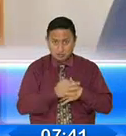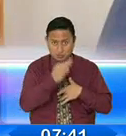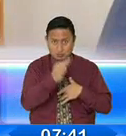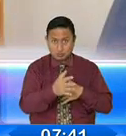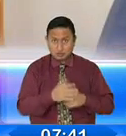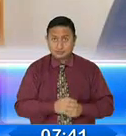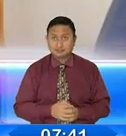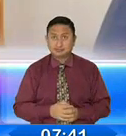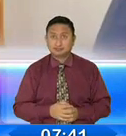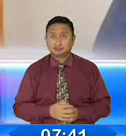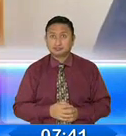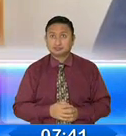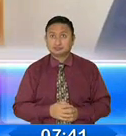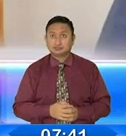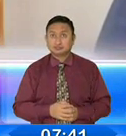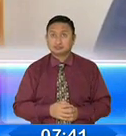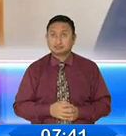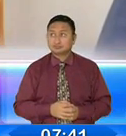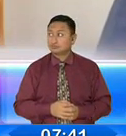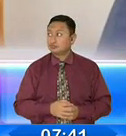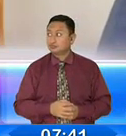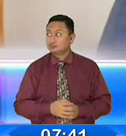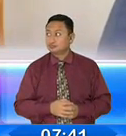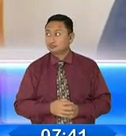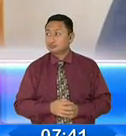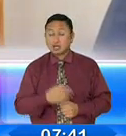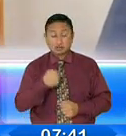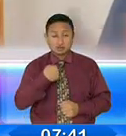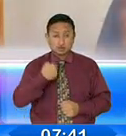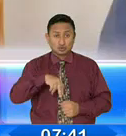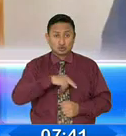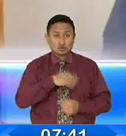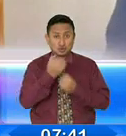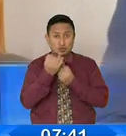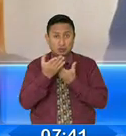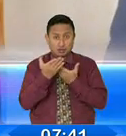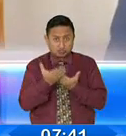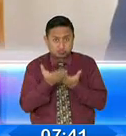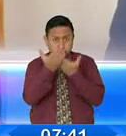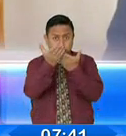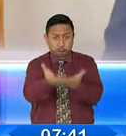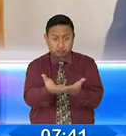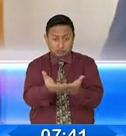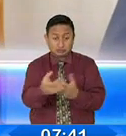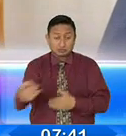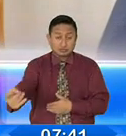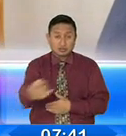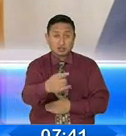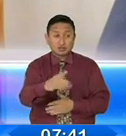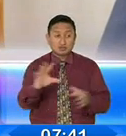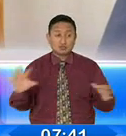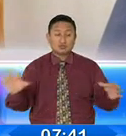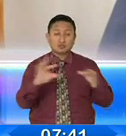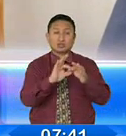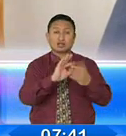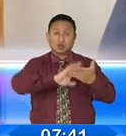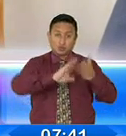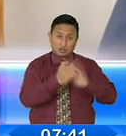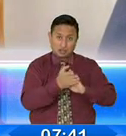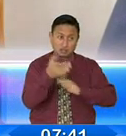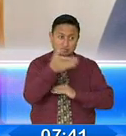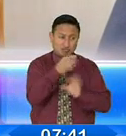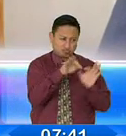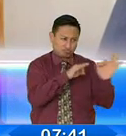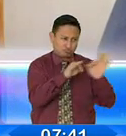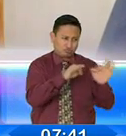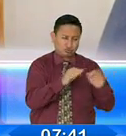ese sentido, nosotros estamos dispuestos a entregar esa información para que mediante ellos sea el nexo más importante en sus comunidades